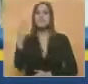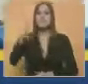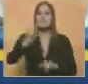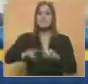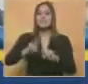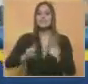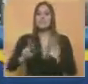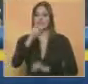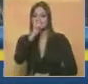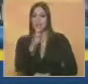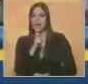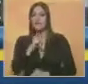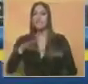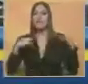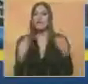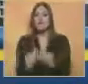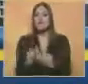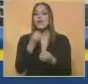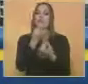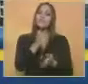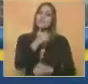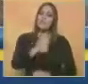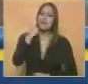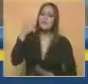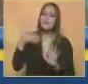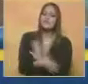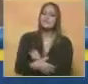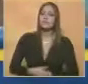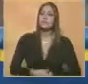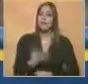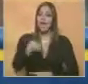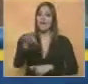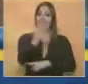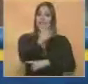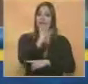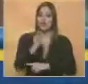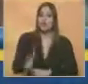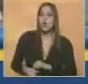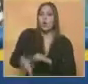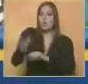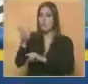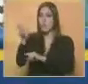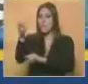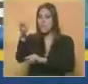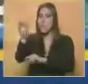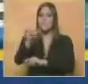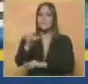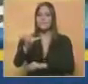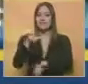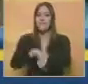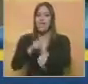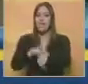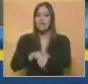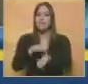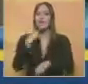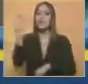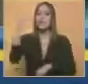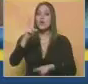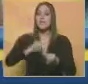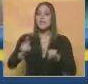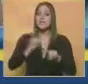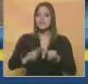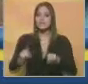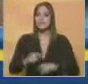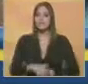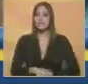de 6 años. Sus familiares relataron lo sucedido. Pasó un carro, lanzó tiros a todo y en ese momento, bueno, murió mi primo